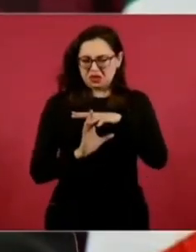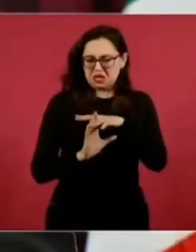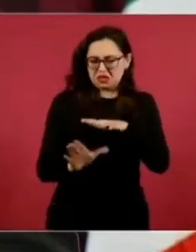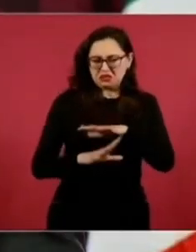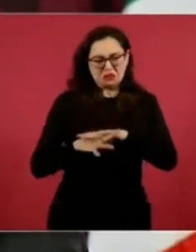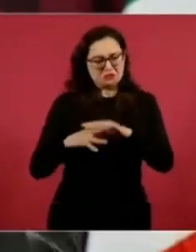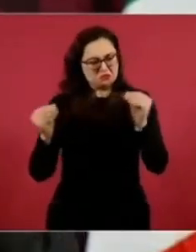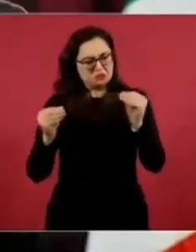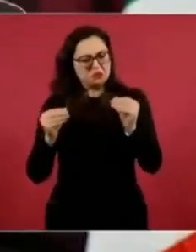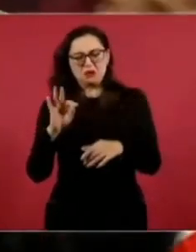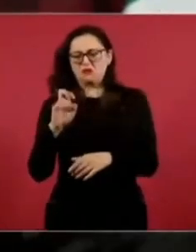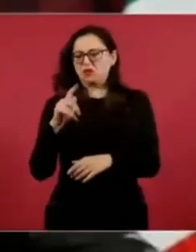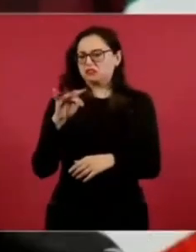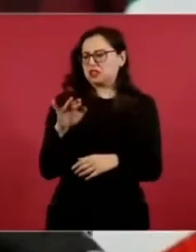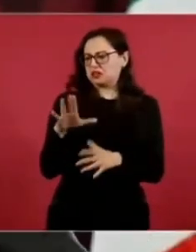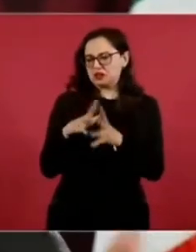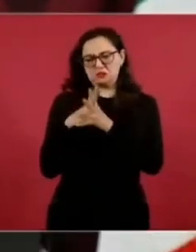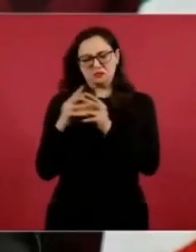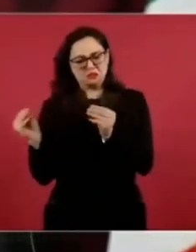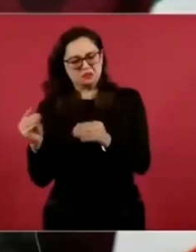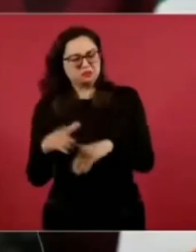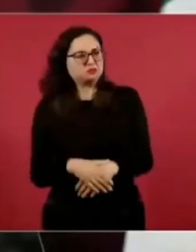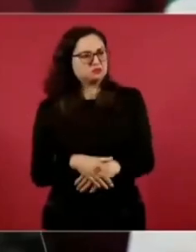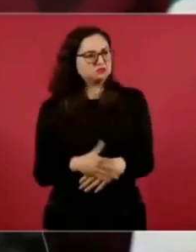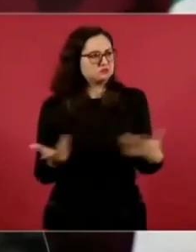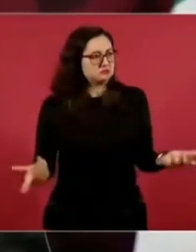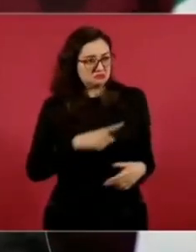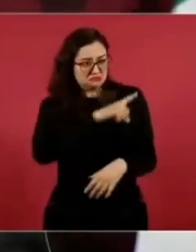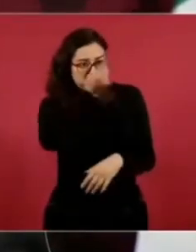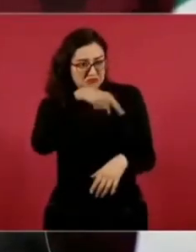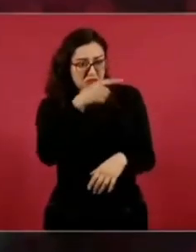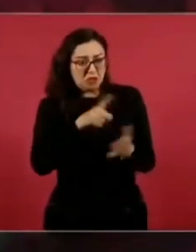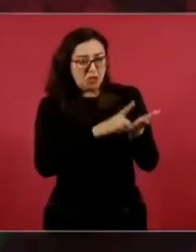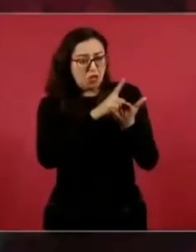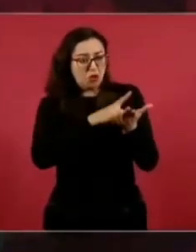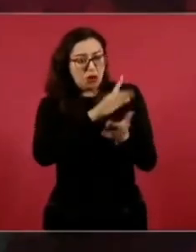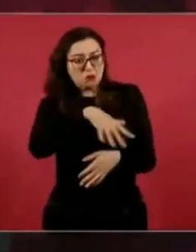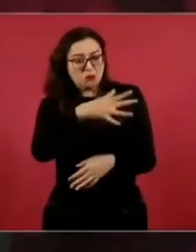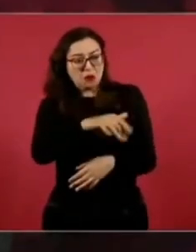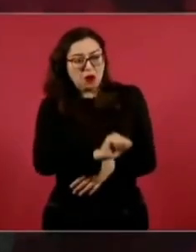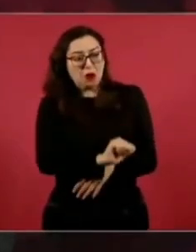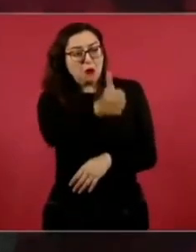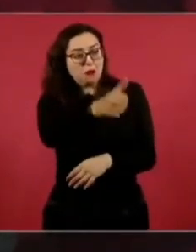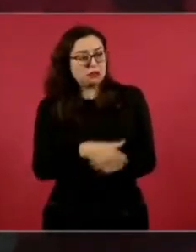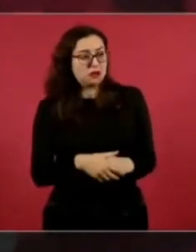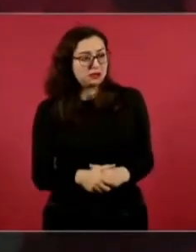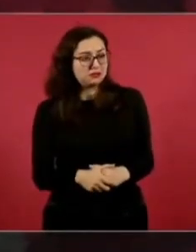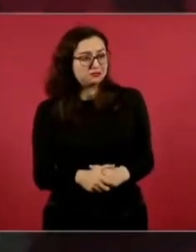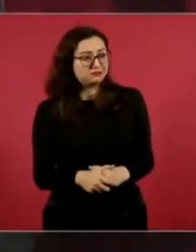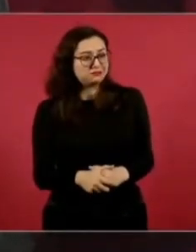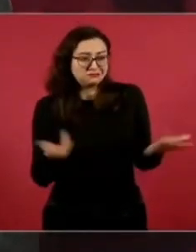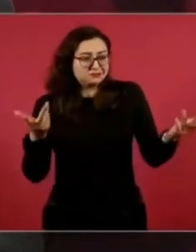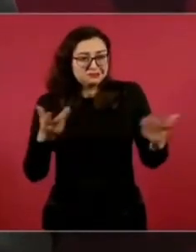Pero va a surir otra droga y si hay esa